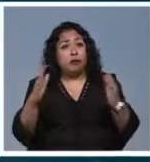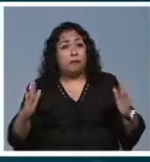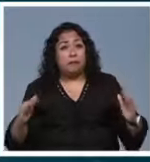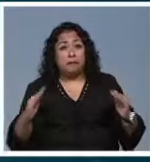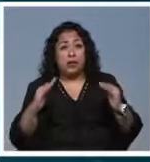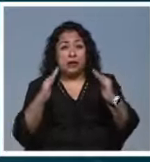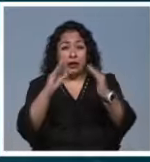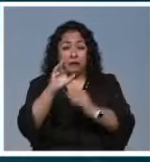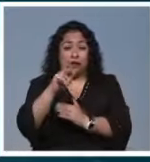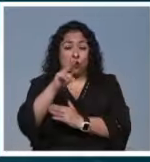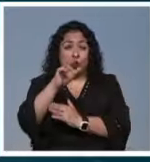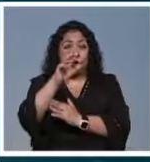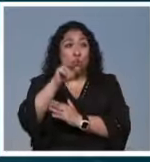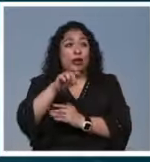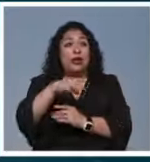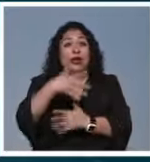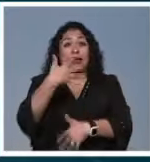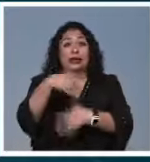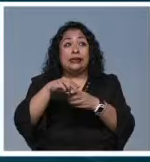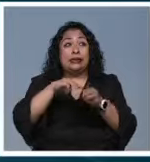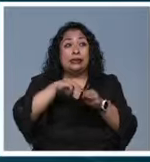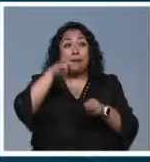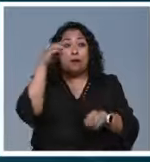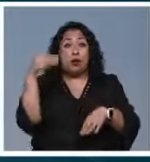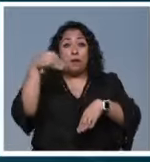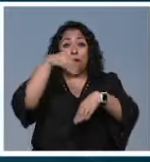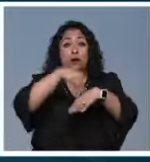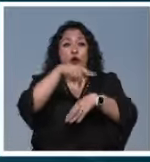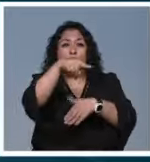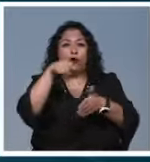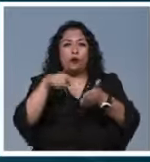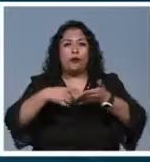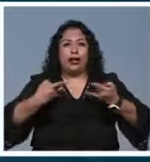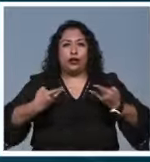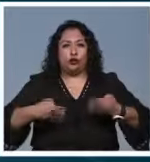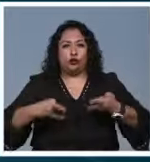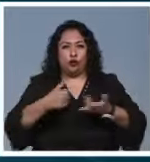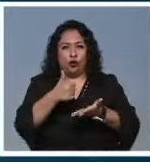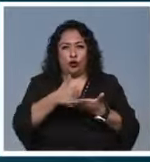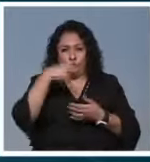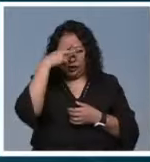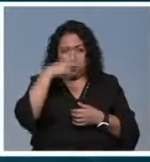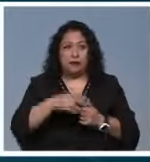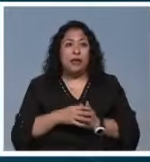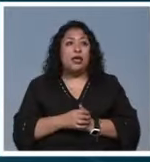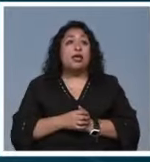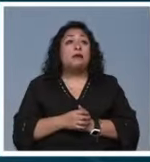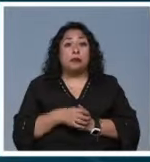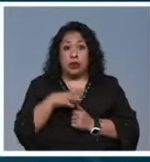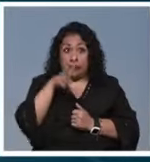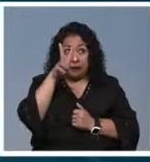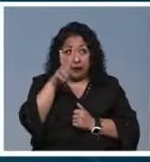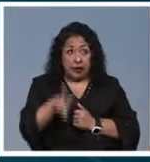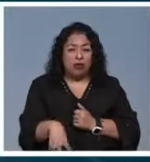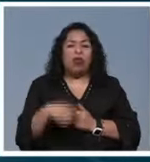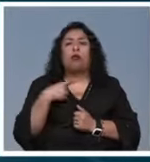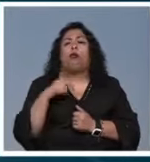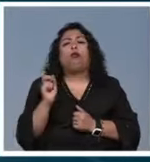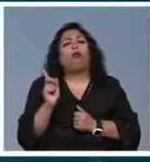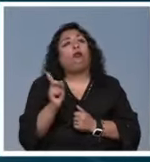de Kukulcán de 15 metros de alto instalada en el Zócalo de la Ciudad de México. La verdad es que veníamos